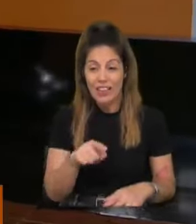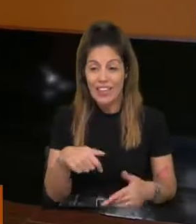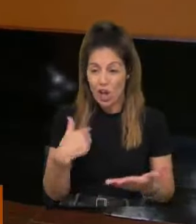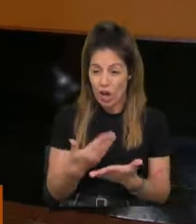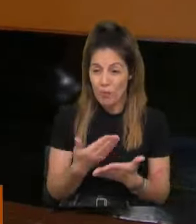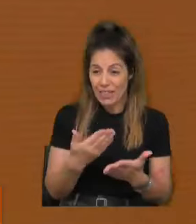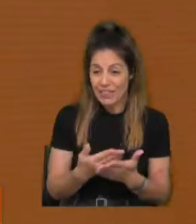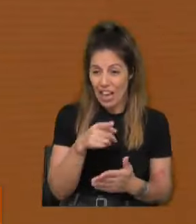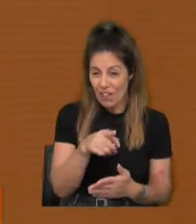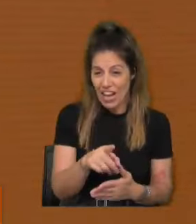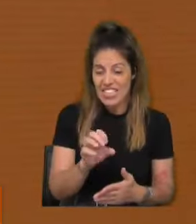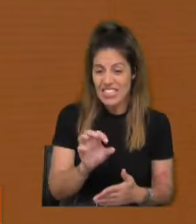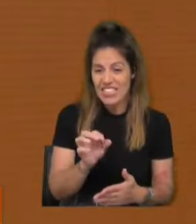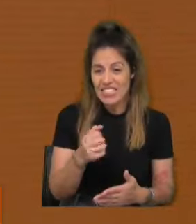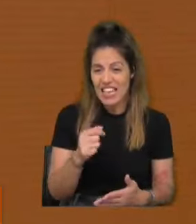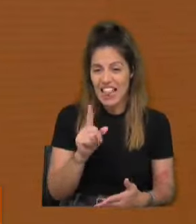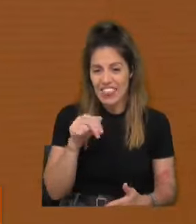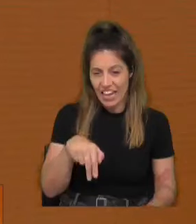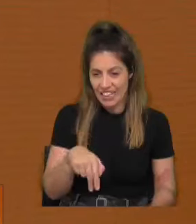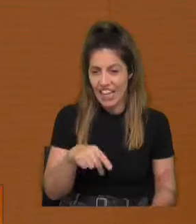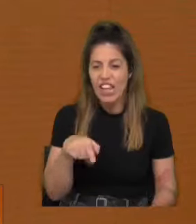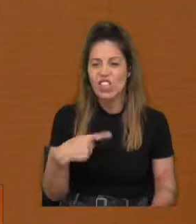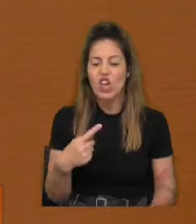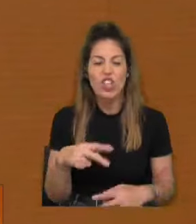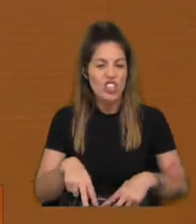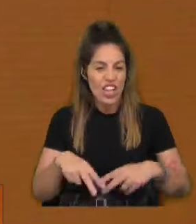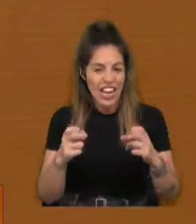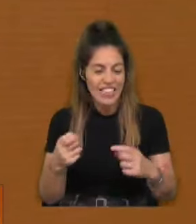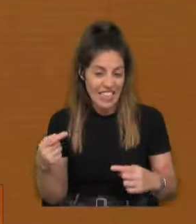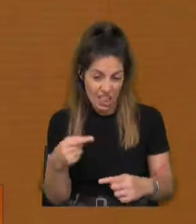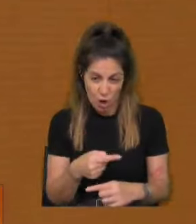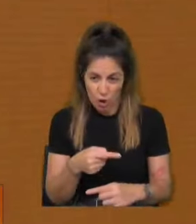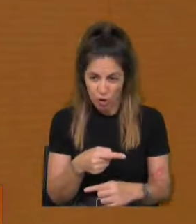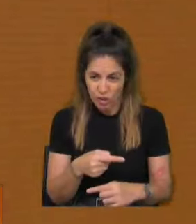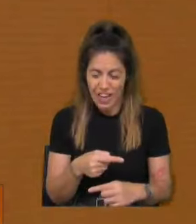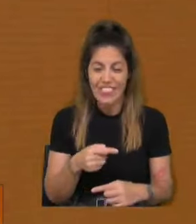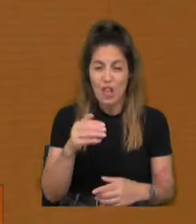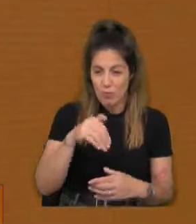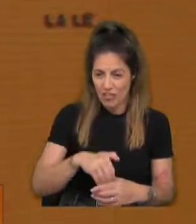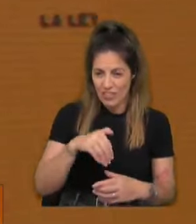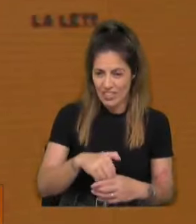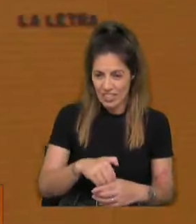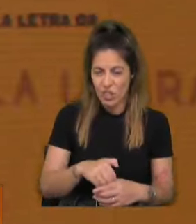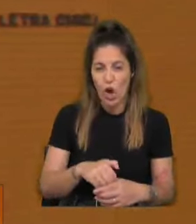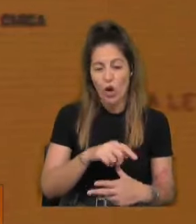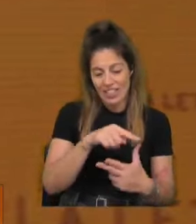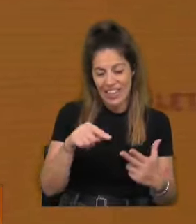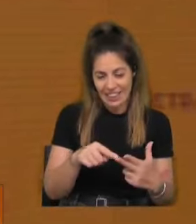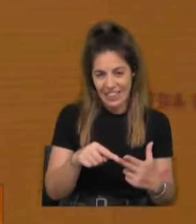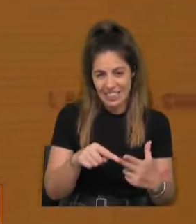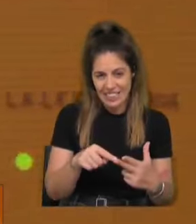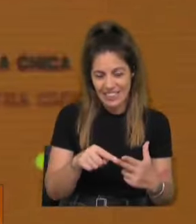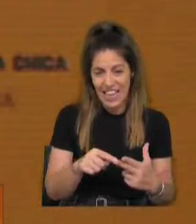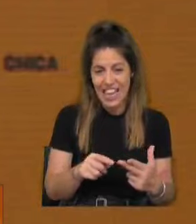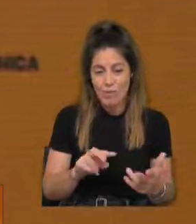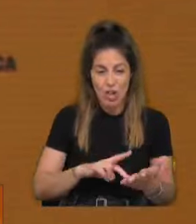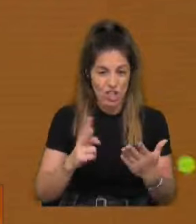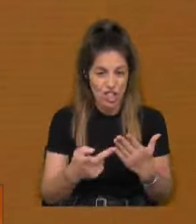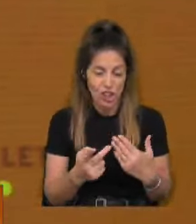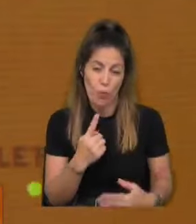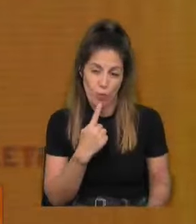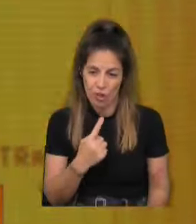sald y otros analistas que están en contra de del plebiscito o de estas tres iniciativas políticas